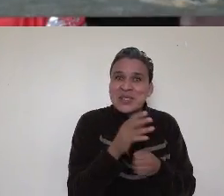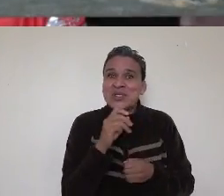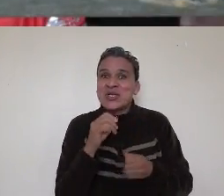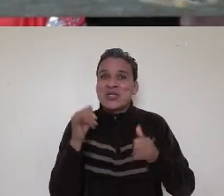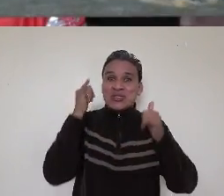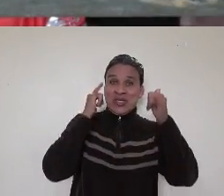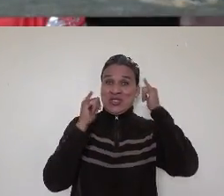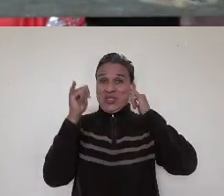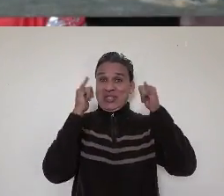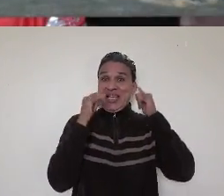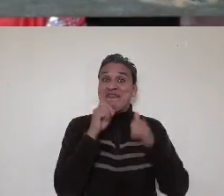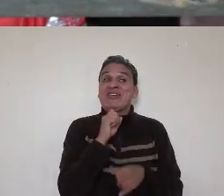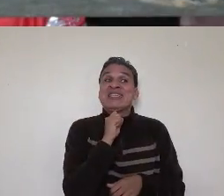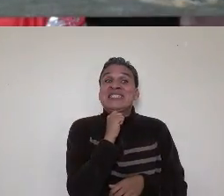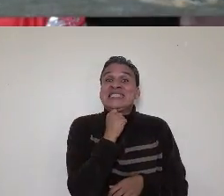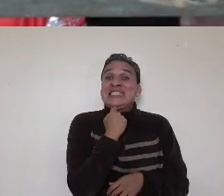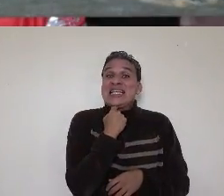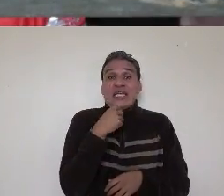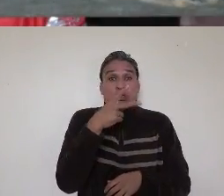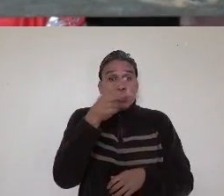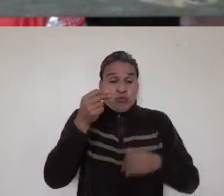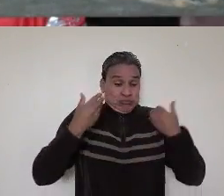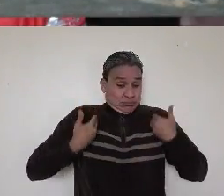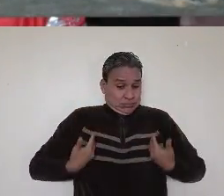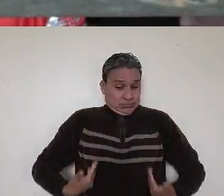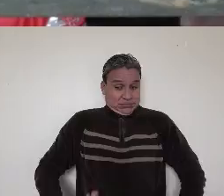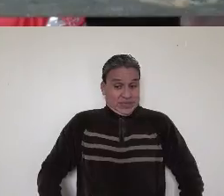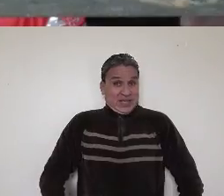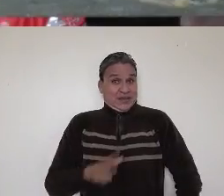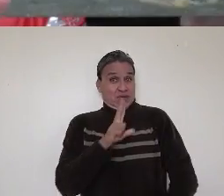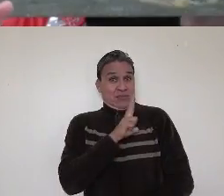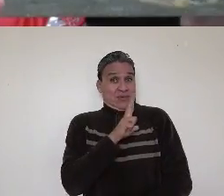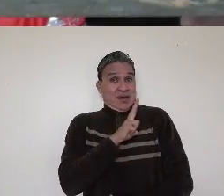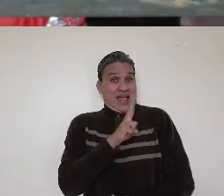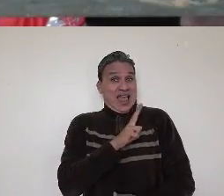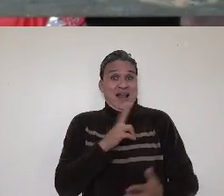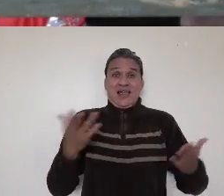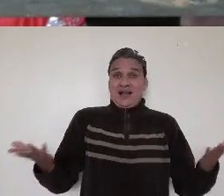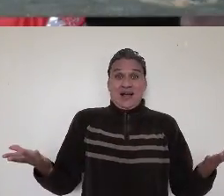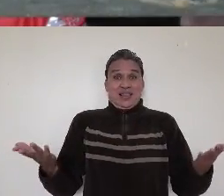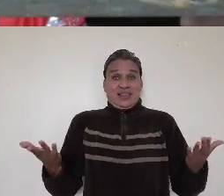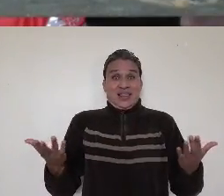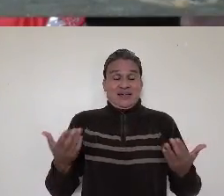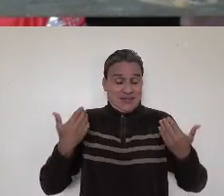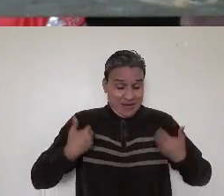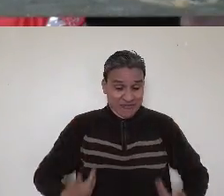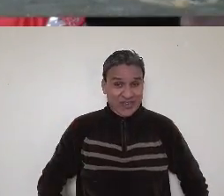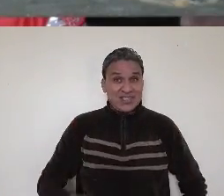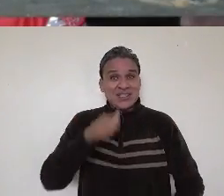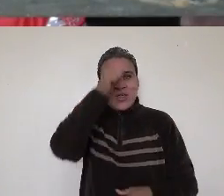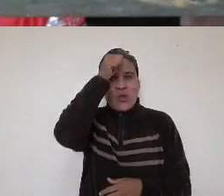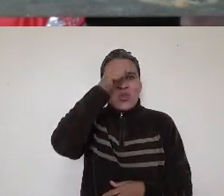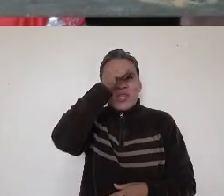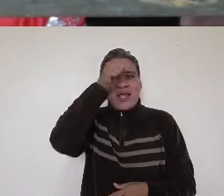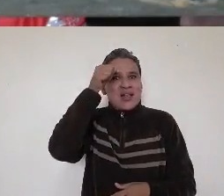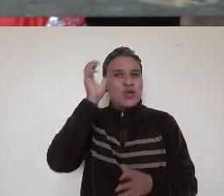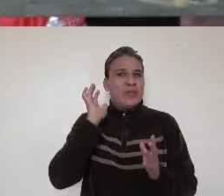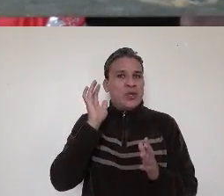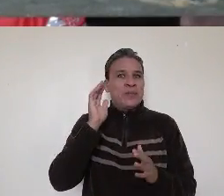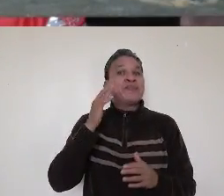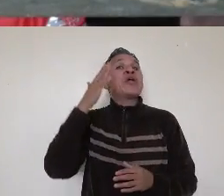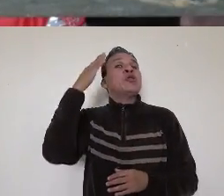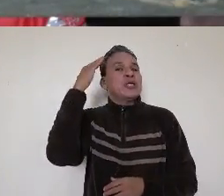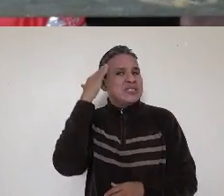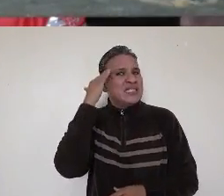y no llevo el vestido de gala, el vestido dominguero. Y entonces sabemos que el Señor